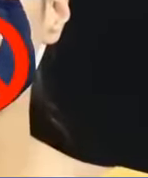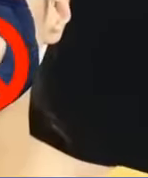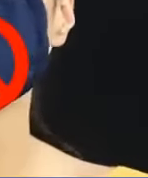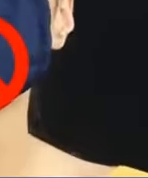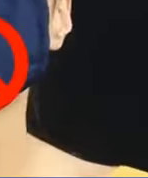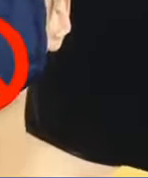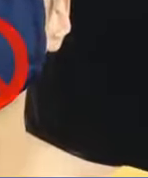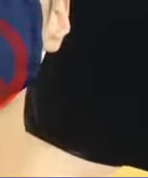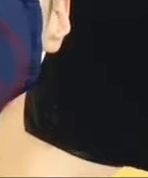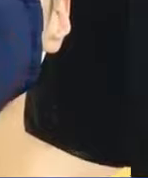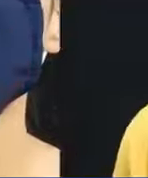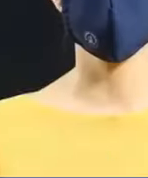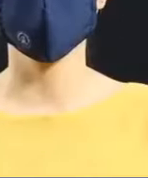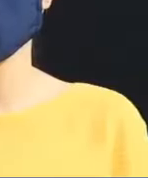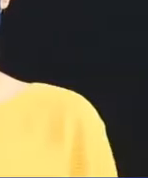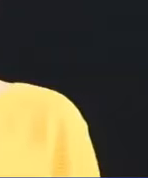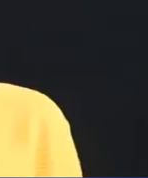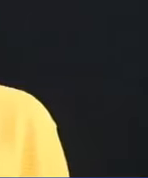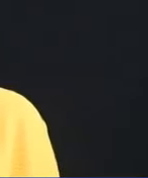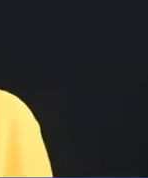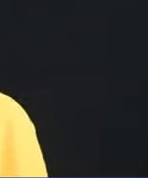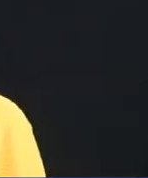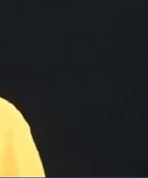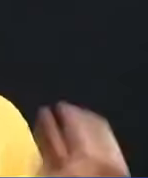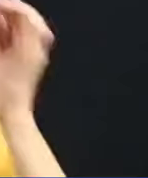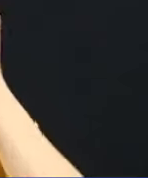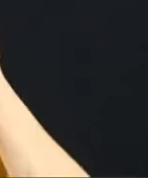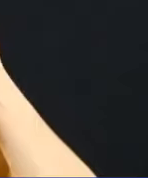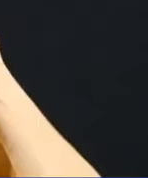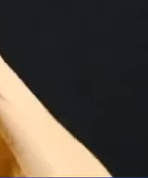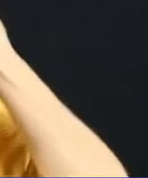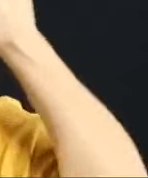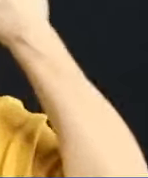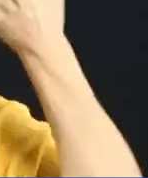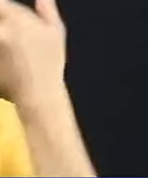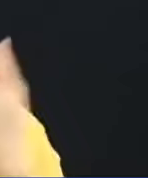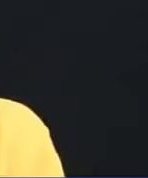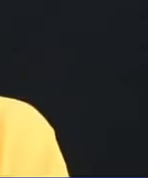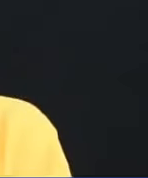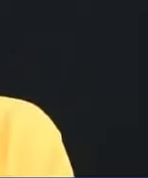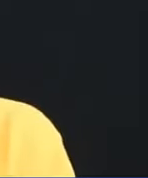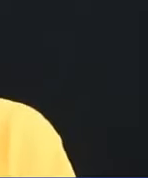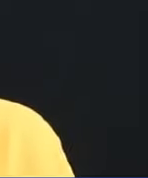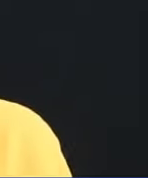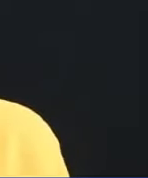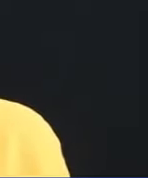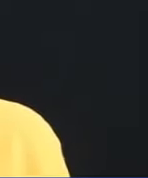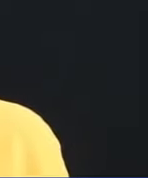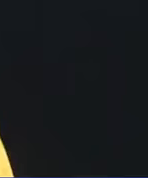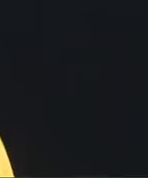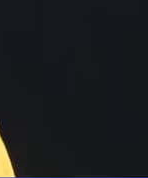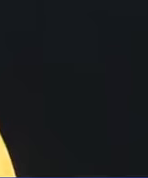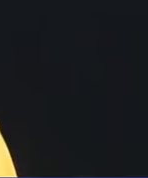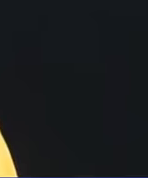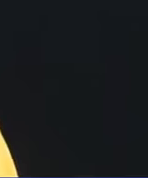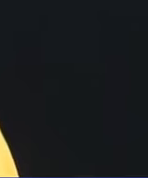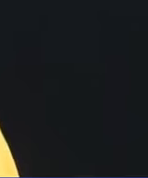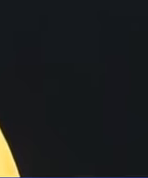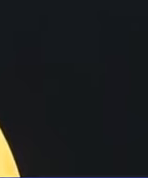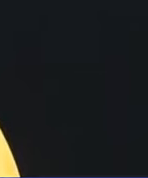usa. Si lo hace, lávese las manos. No ande la mascarilla colgada ni se le esté quitando y